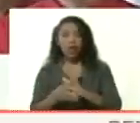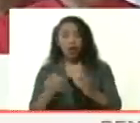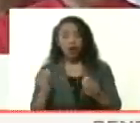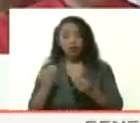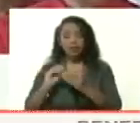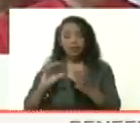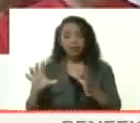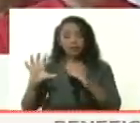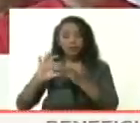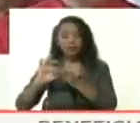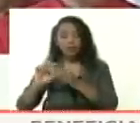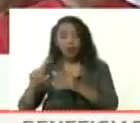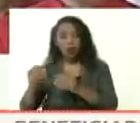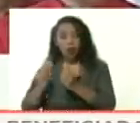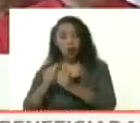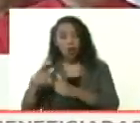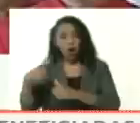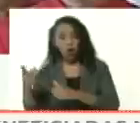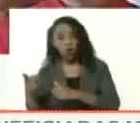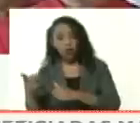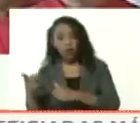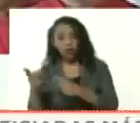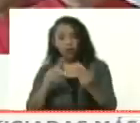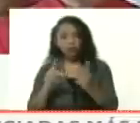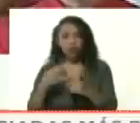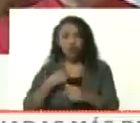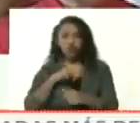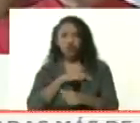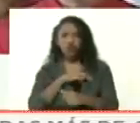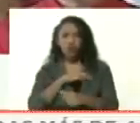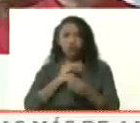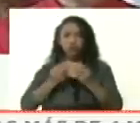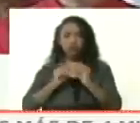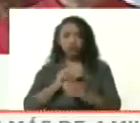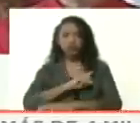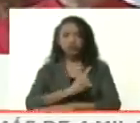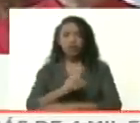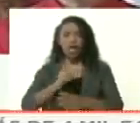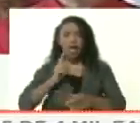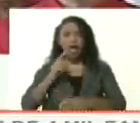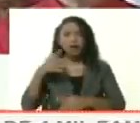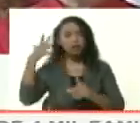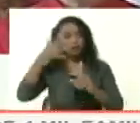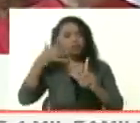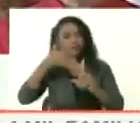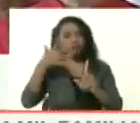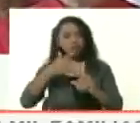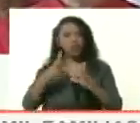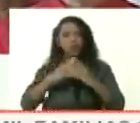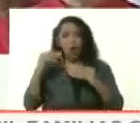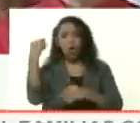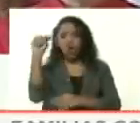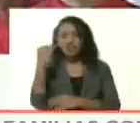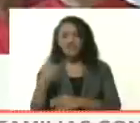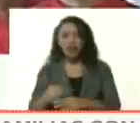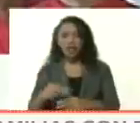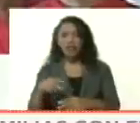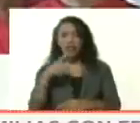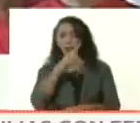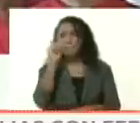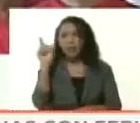con la otra. Se complementa. Nosotros hemos dado instrucción a todos los niveles del partido, los niveles de